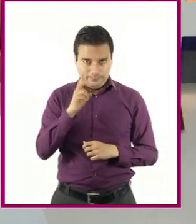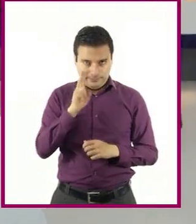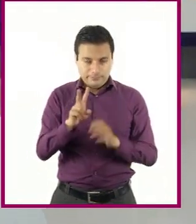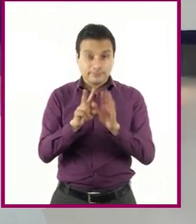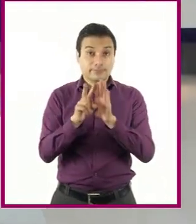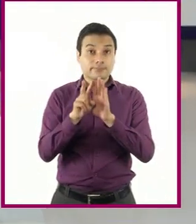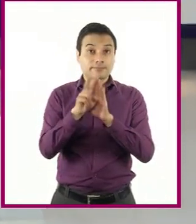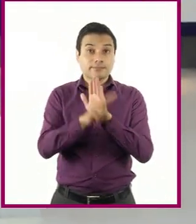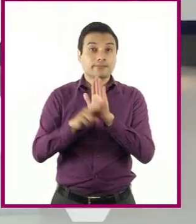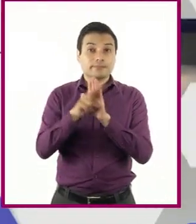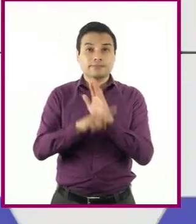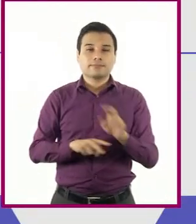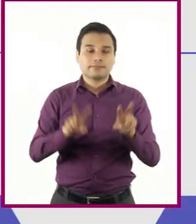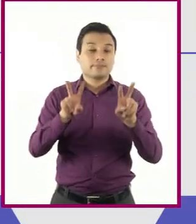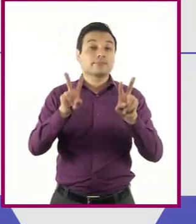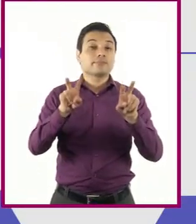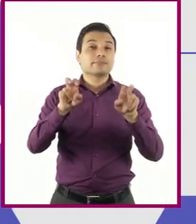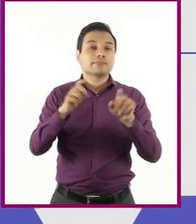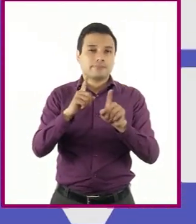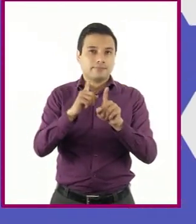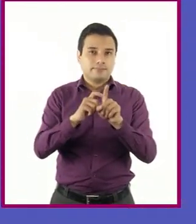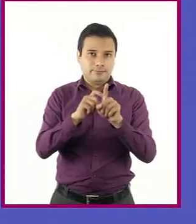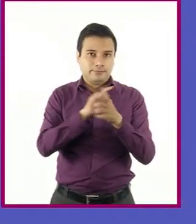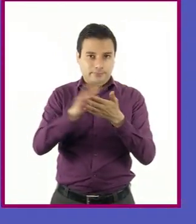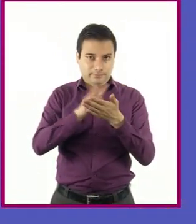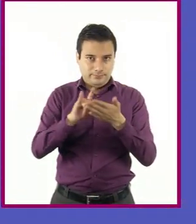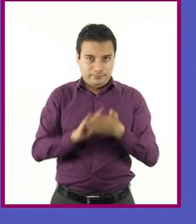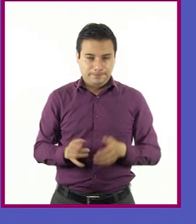video sobre las historietas.